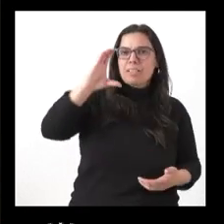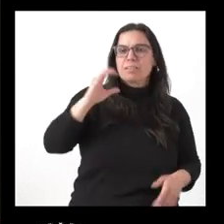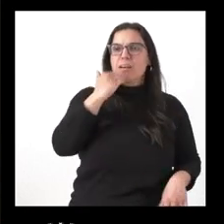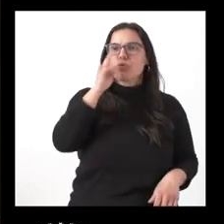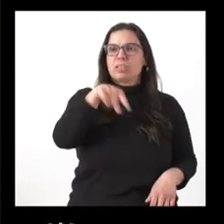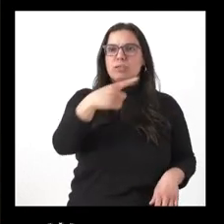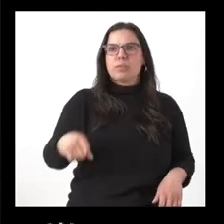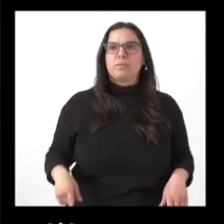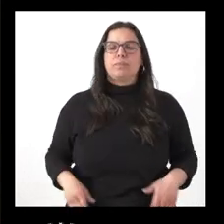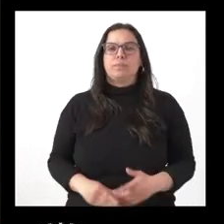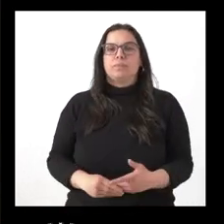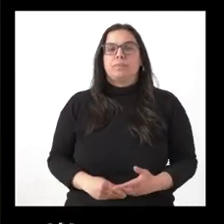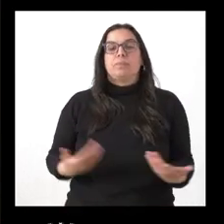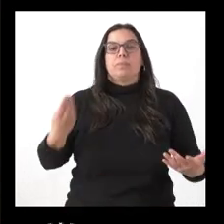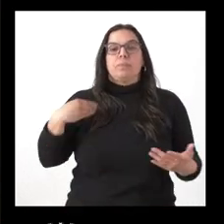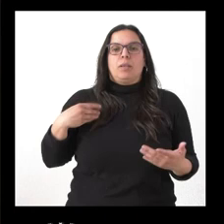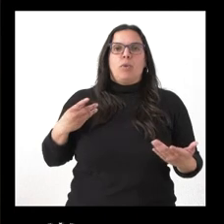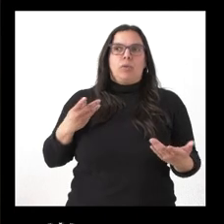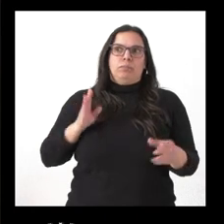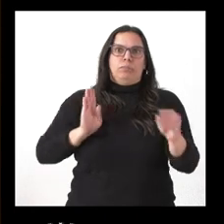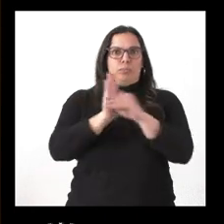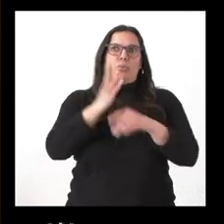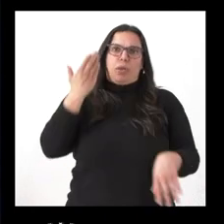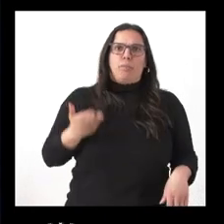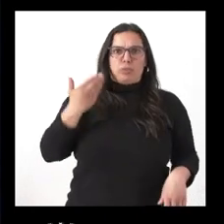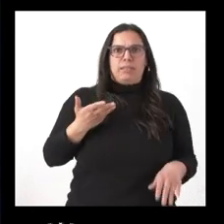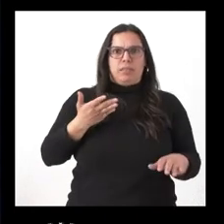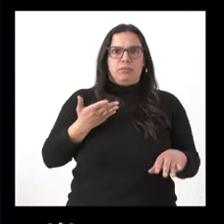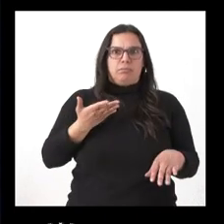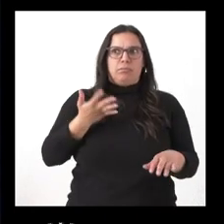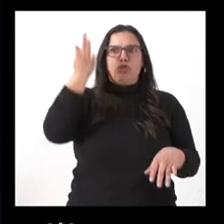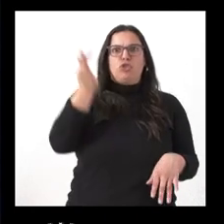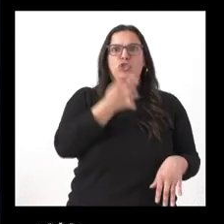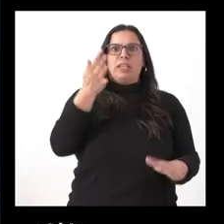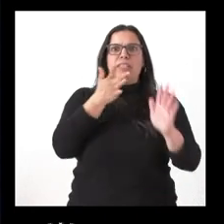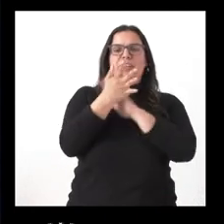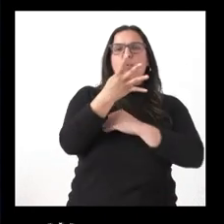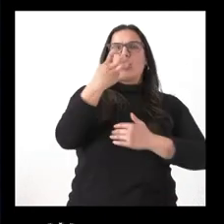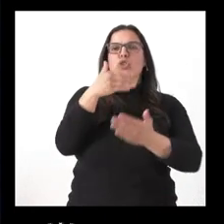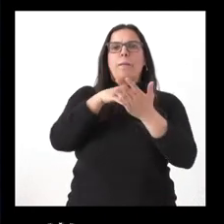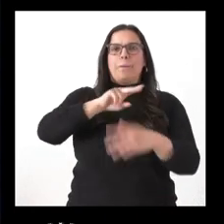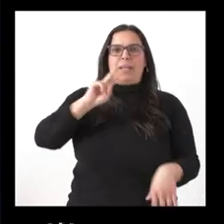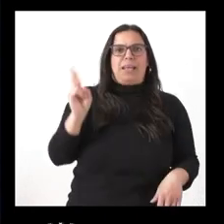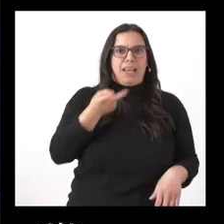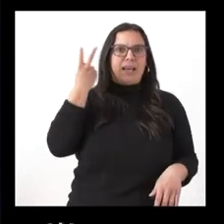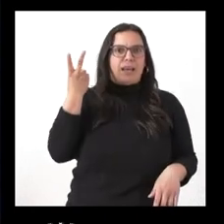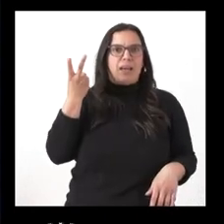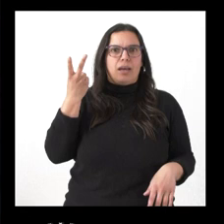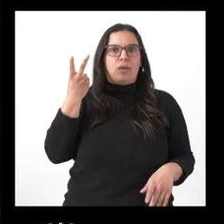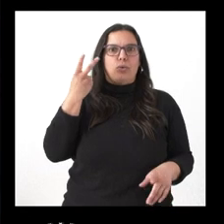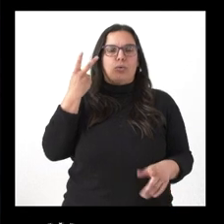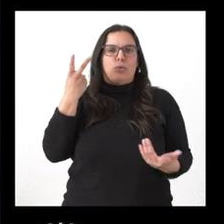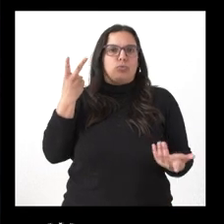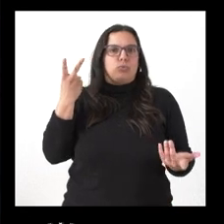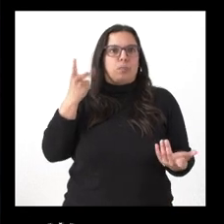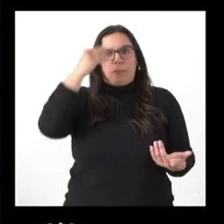bueno la aportación económica relevante está hablando de 400.000 euros que he podido tener otros destinos le tiene en esta finalidad que también nos parece